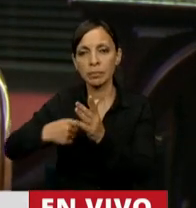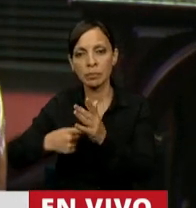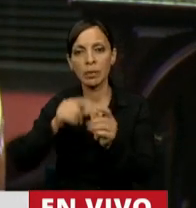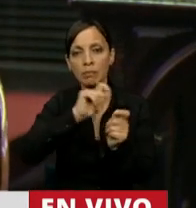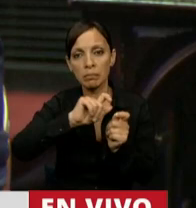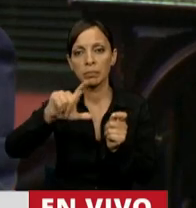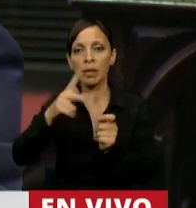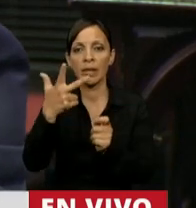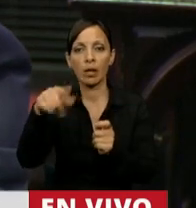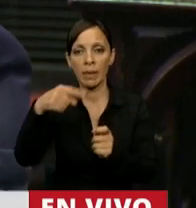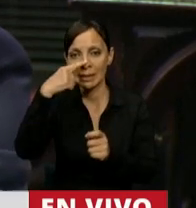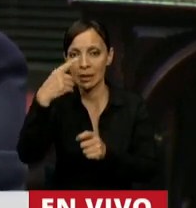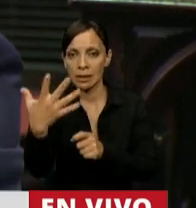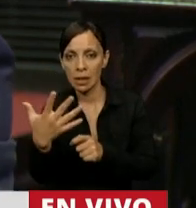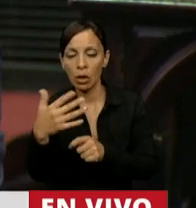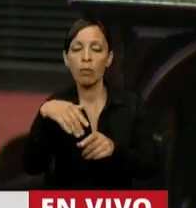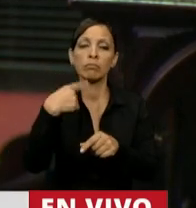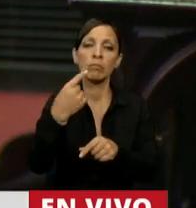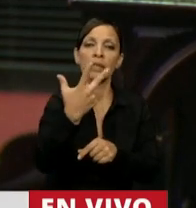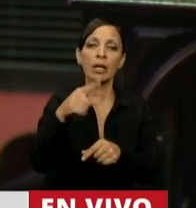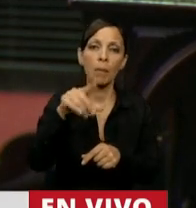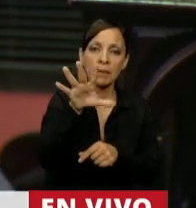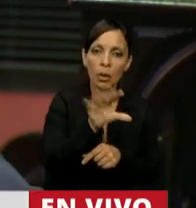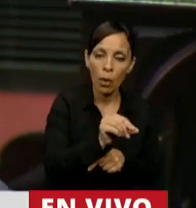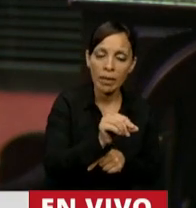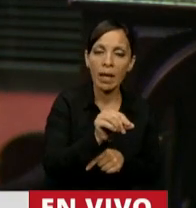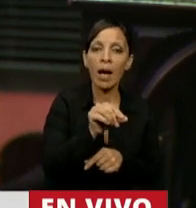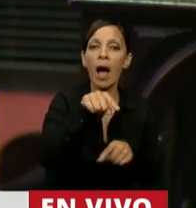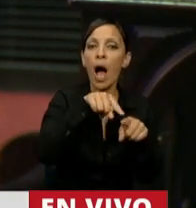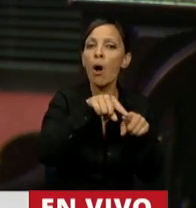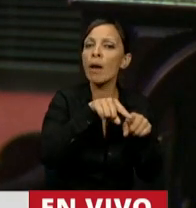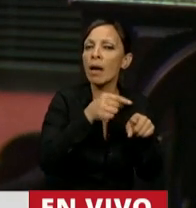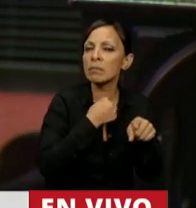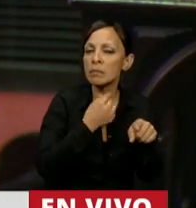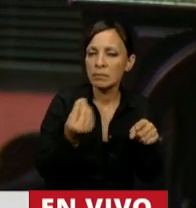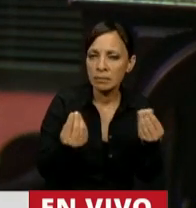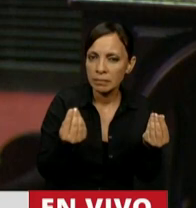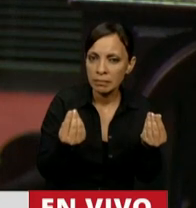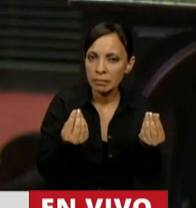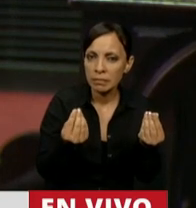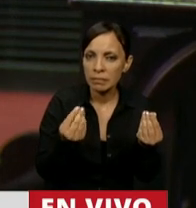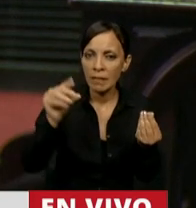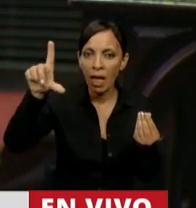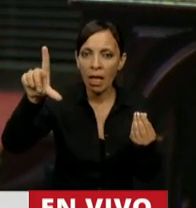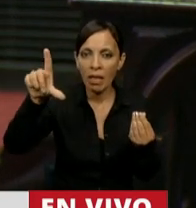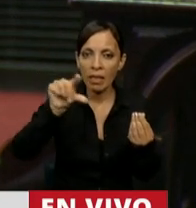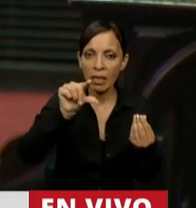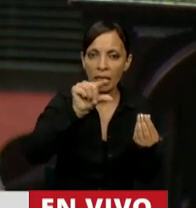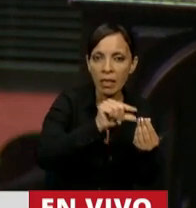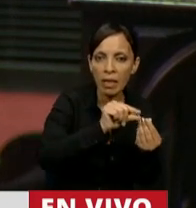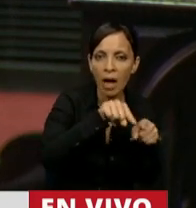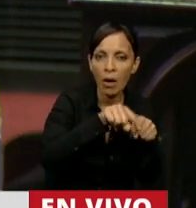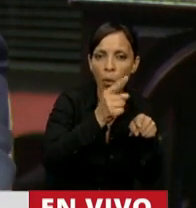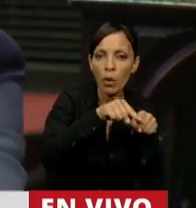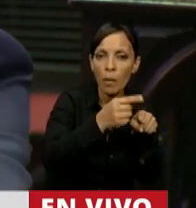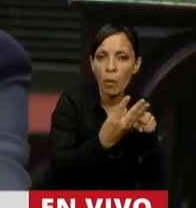después el 3,50 y ahora pretenden que tengamos el